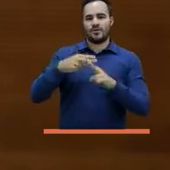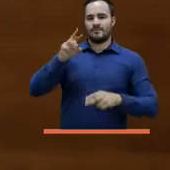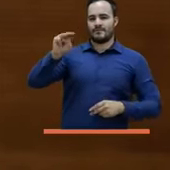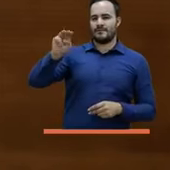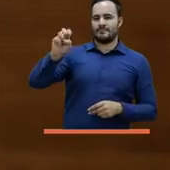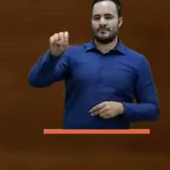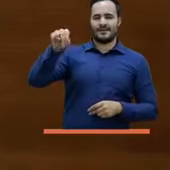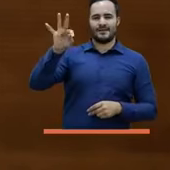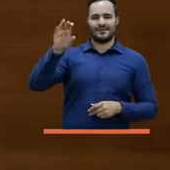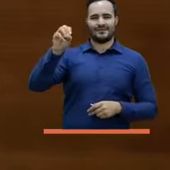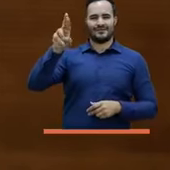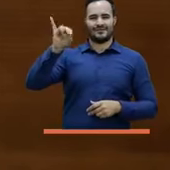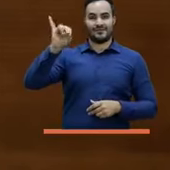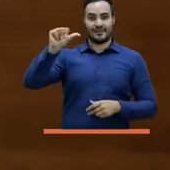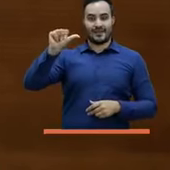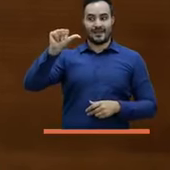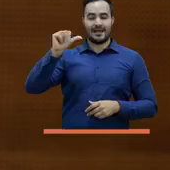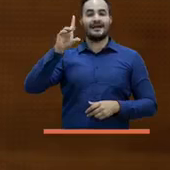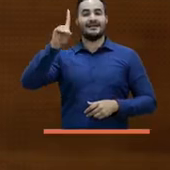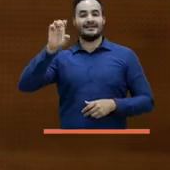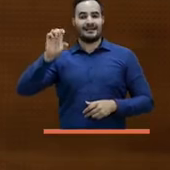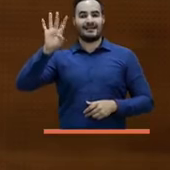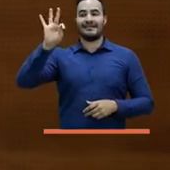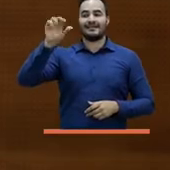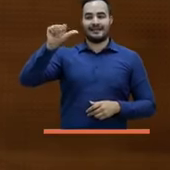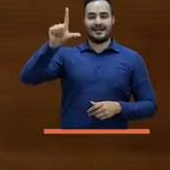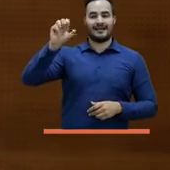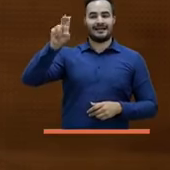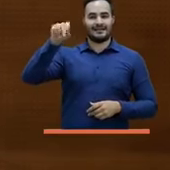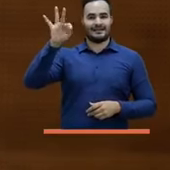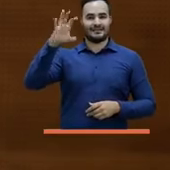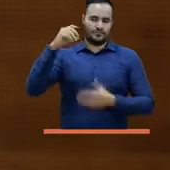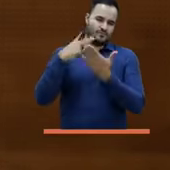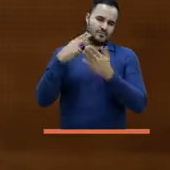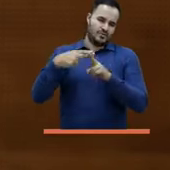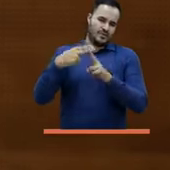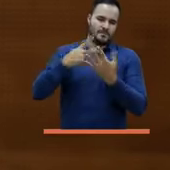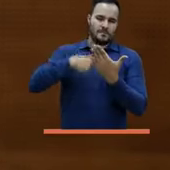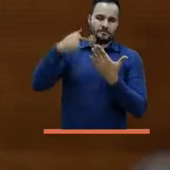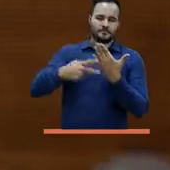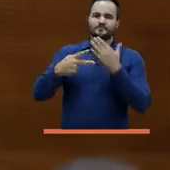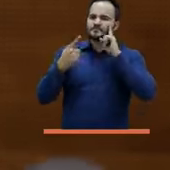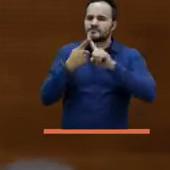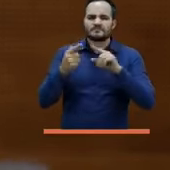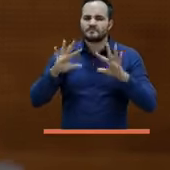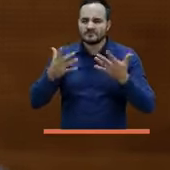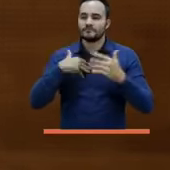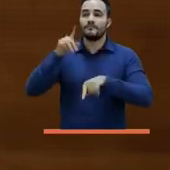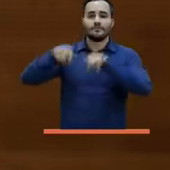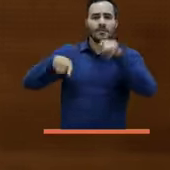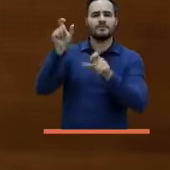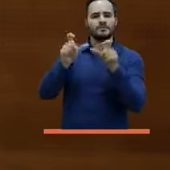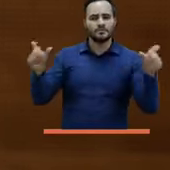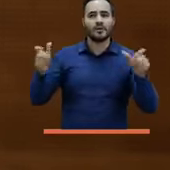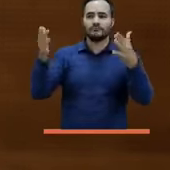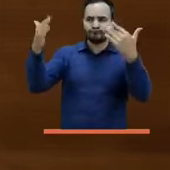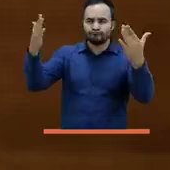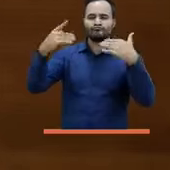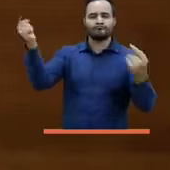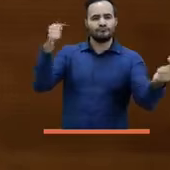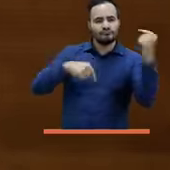en este programa lo que nosotros estamos buscando es apoyar a las personas para que por medio de diferentes encuentros puedan encontrar